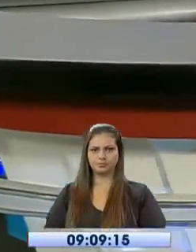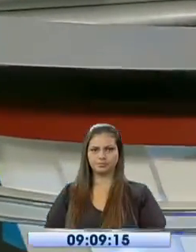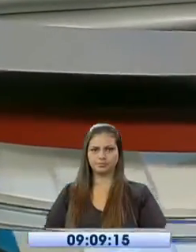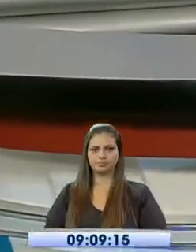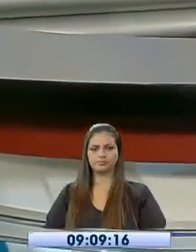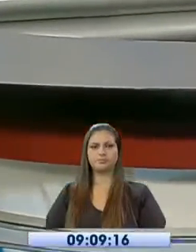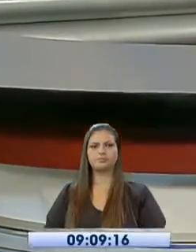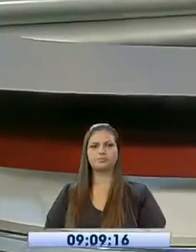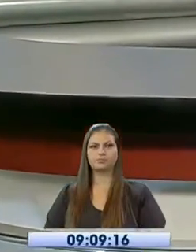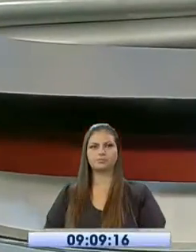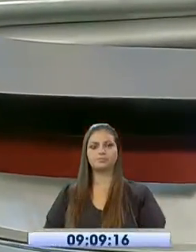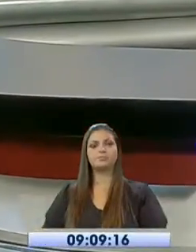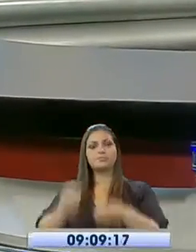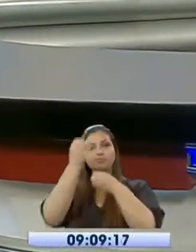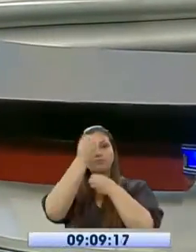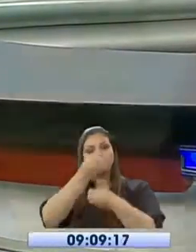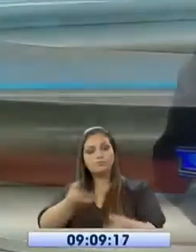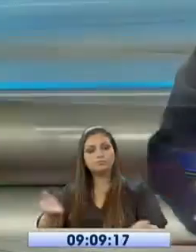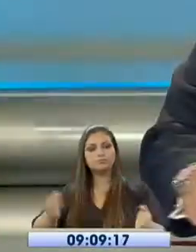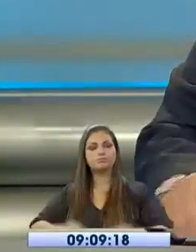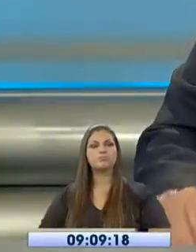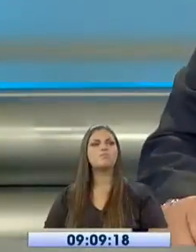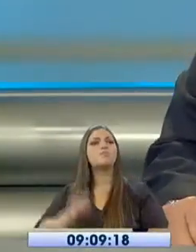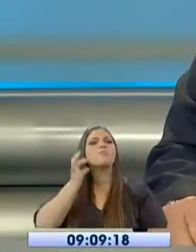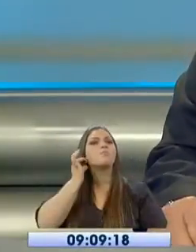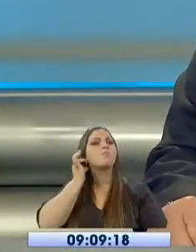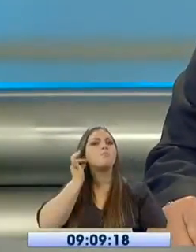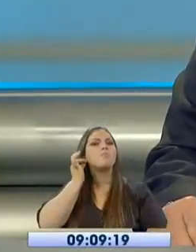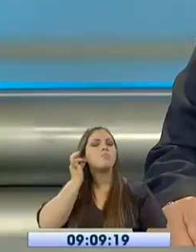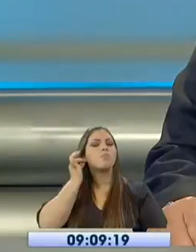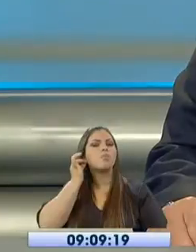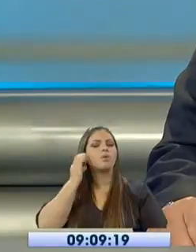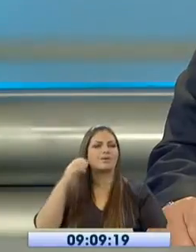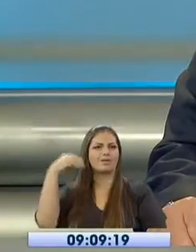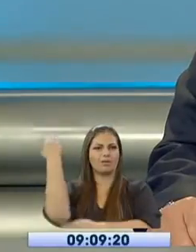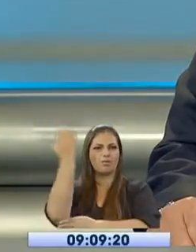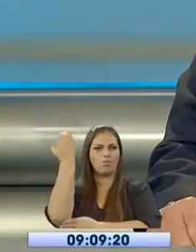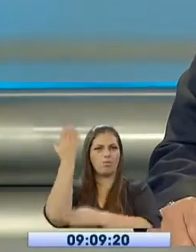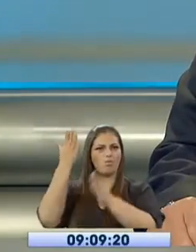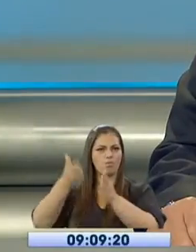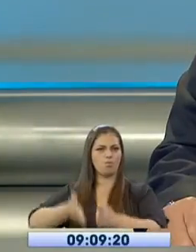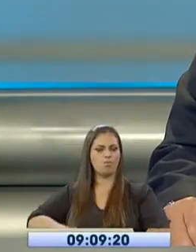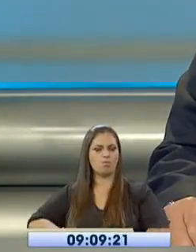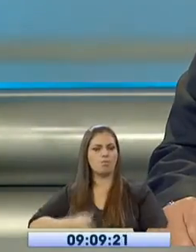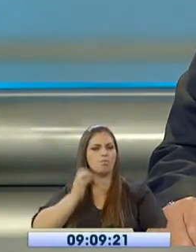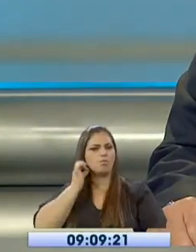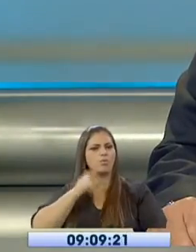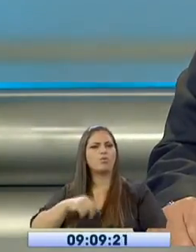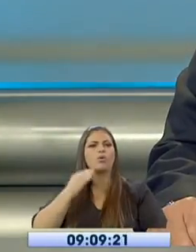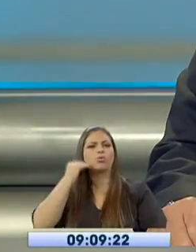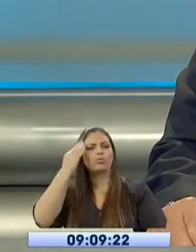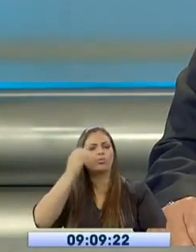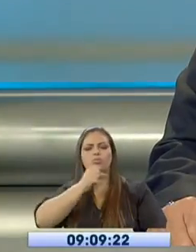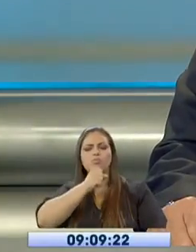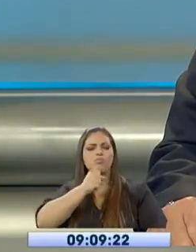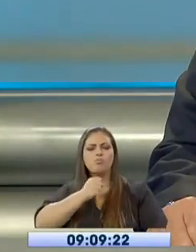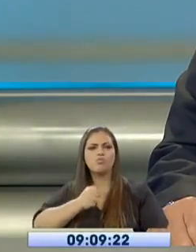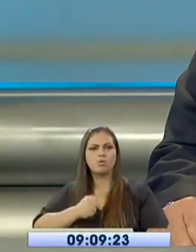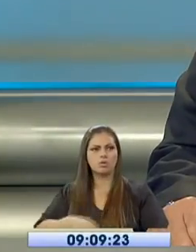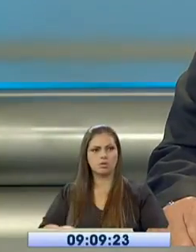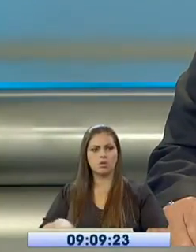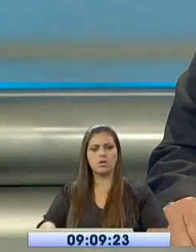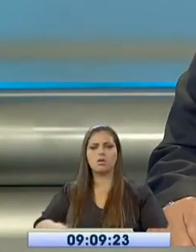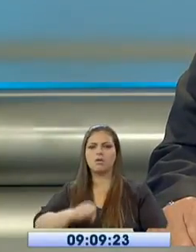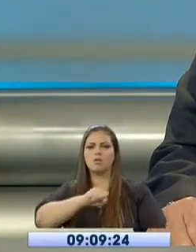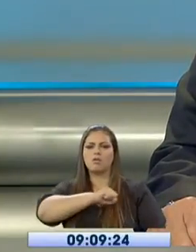Bueno, y ahora tenemos que informarles que una adulta mayor de nacionalidad colombiana que murió a causa de un paro cardíaco lleva ya